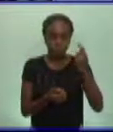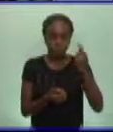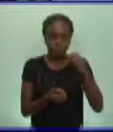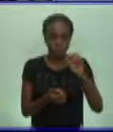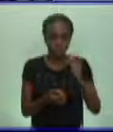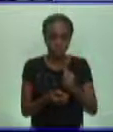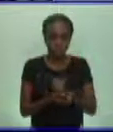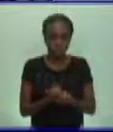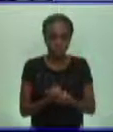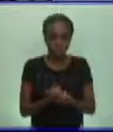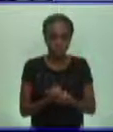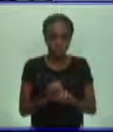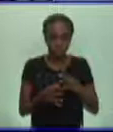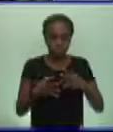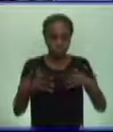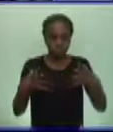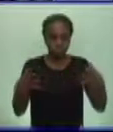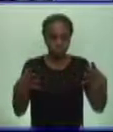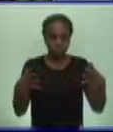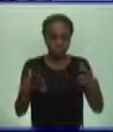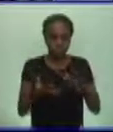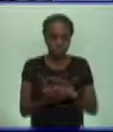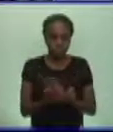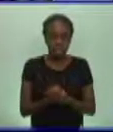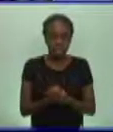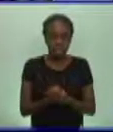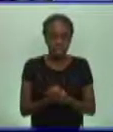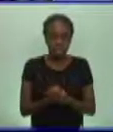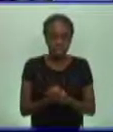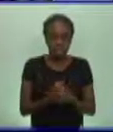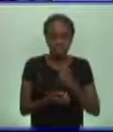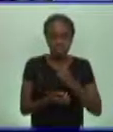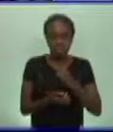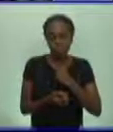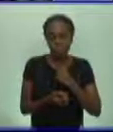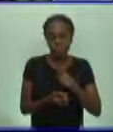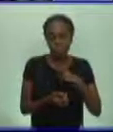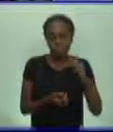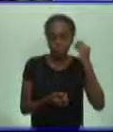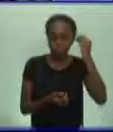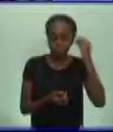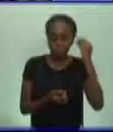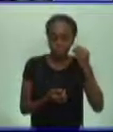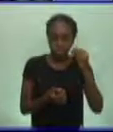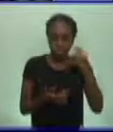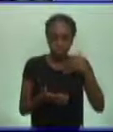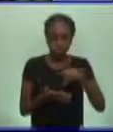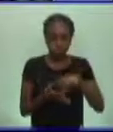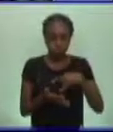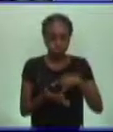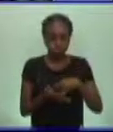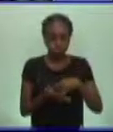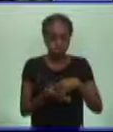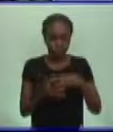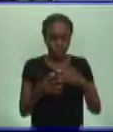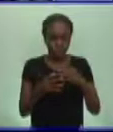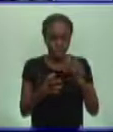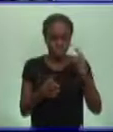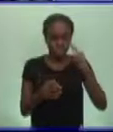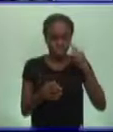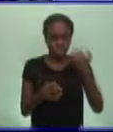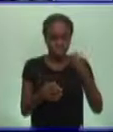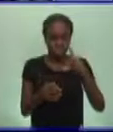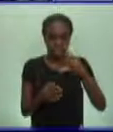Es grande, ¿verdad? De ahí pienso que el grosor de este tallo, precisamente por